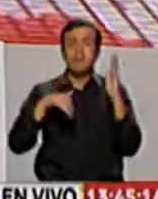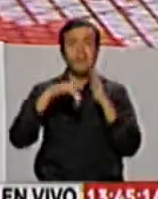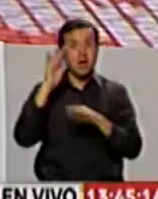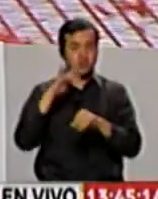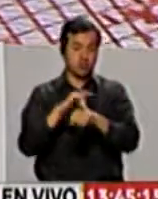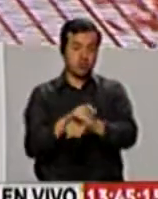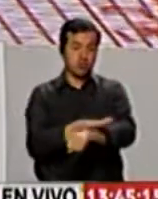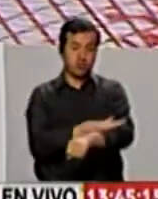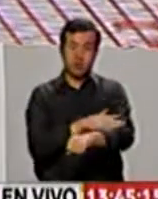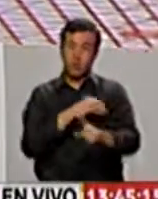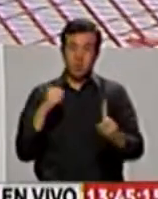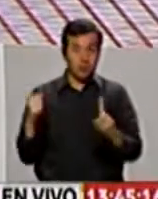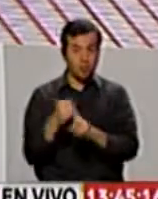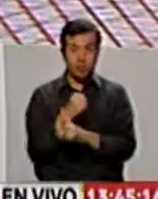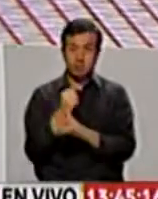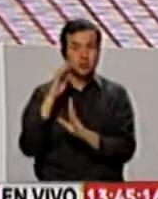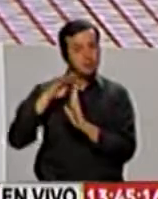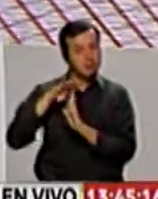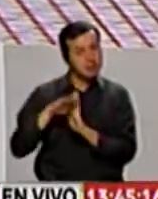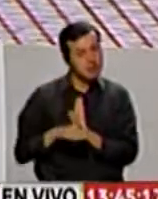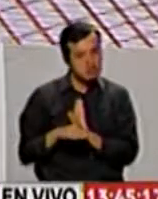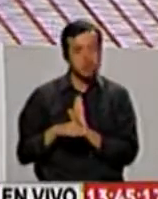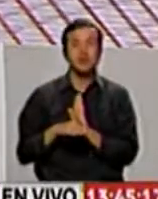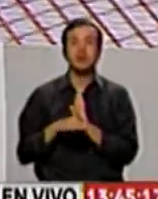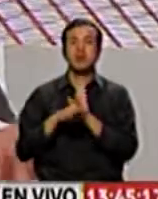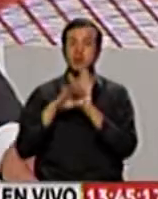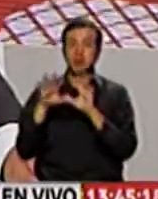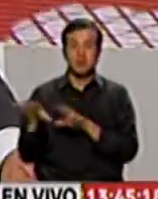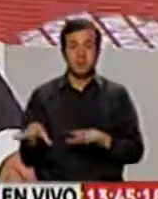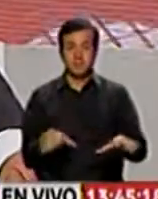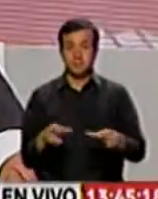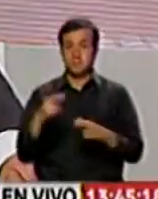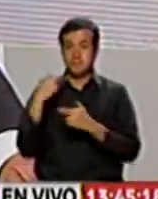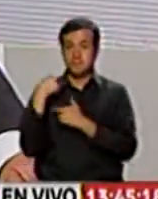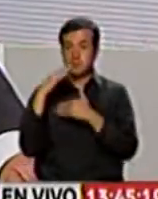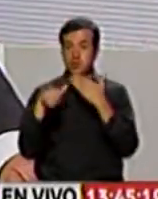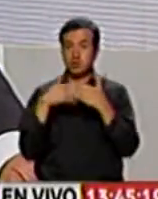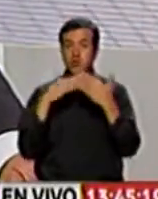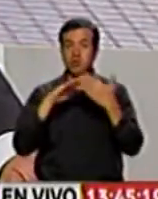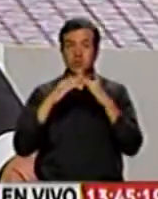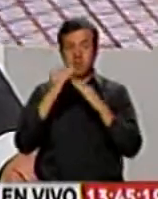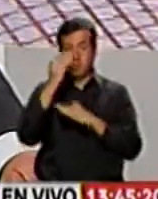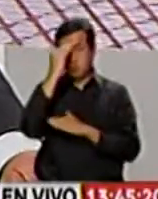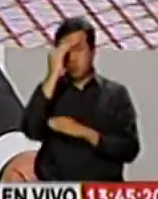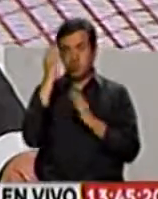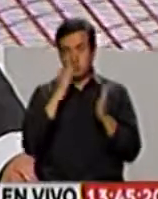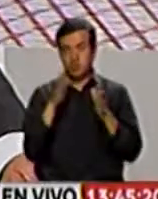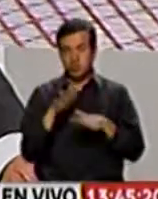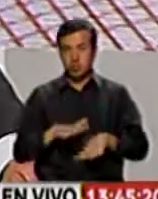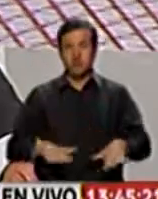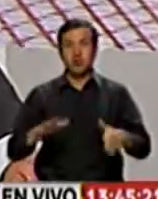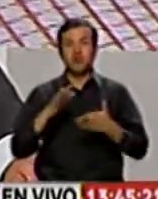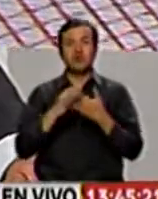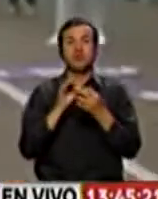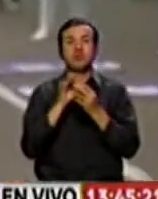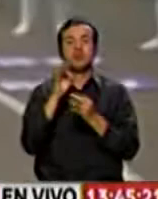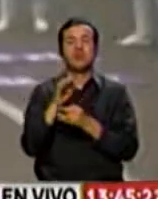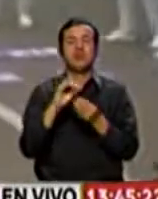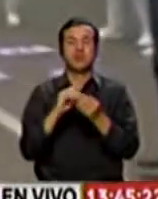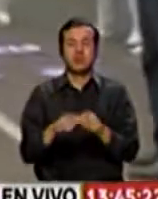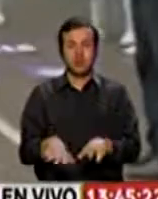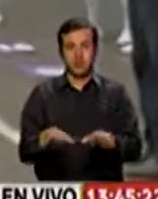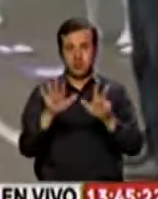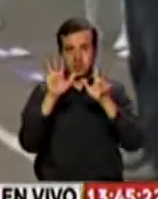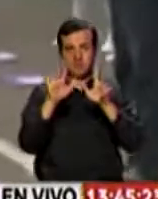Conciencia, Menos Violencia. La actividad convocó la corresponsabilidad de toda la comunidad educativa en la zona 8.